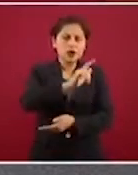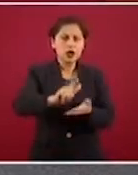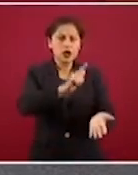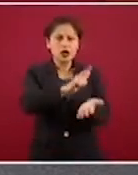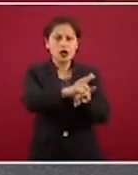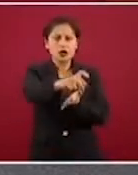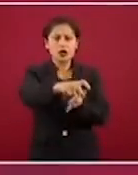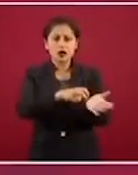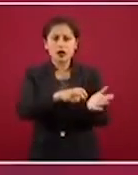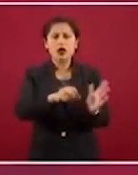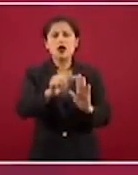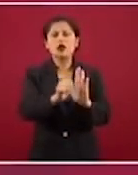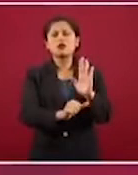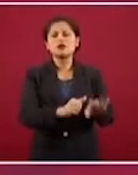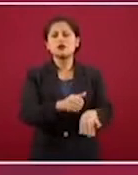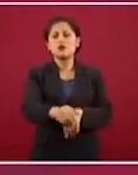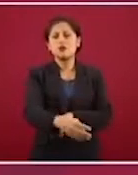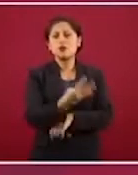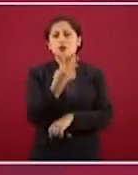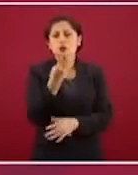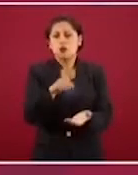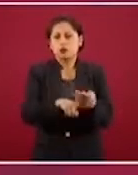constitucional, en donde ya por ley